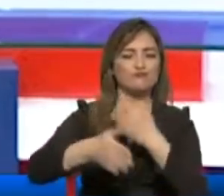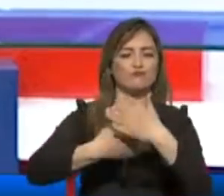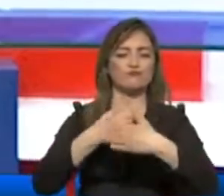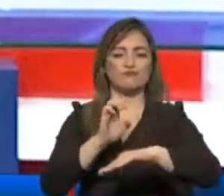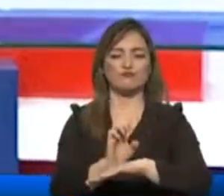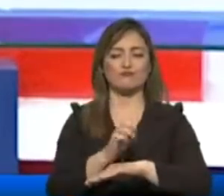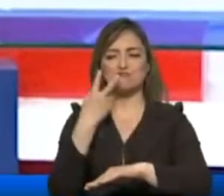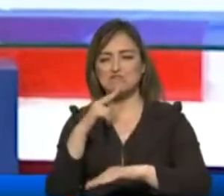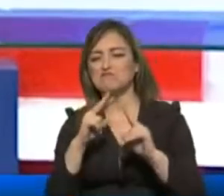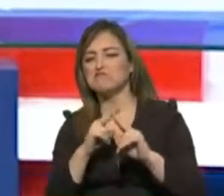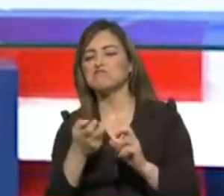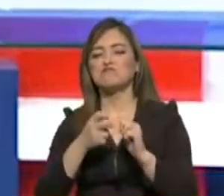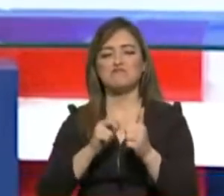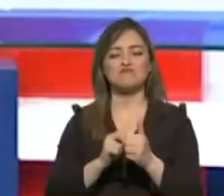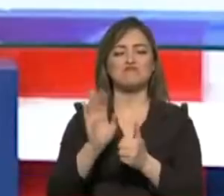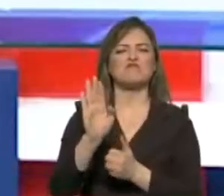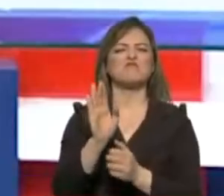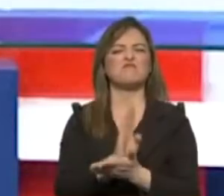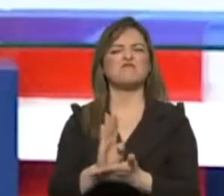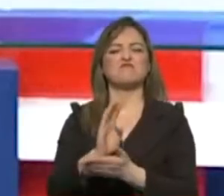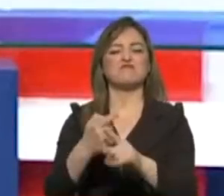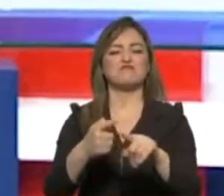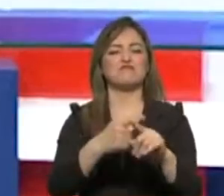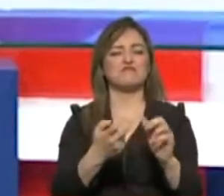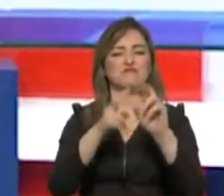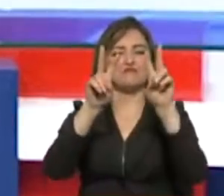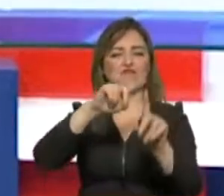el país para conocer los problemas de los vecinos y también